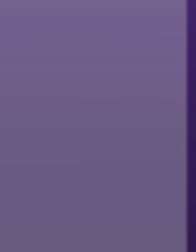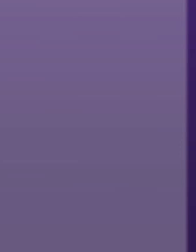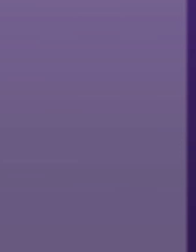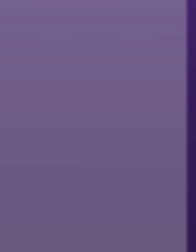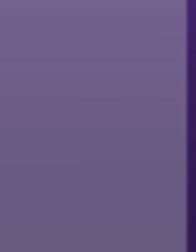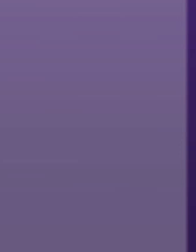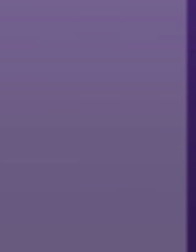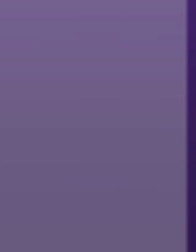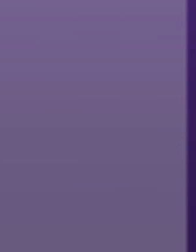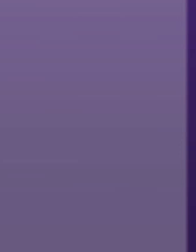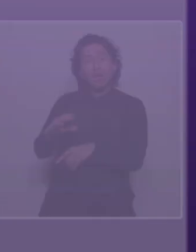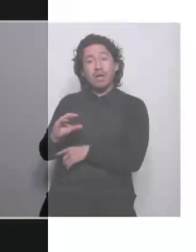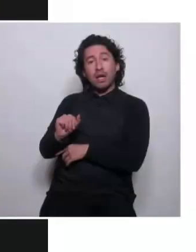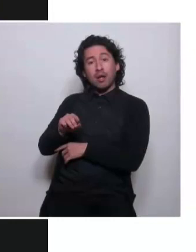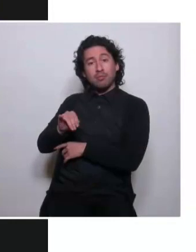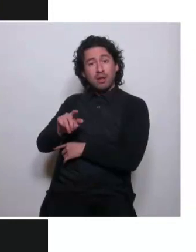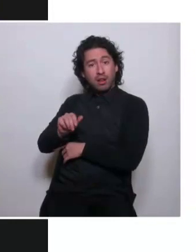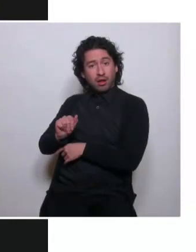¿Cómo vota Camila Zárate?